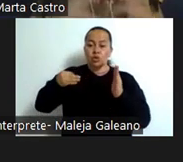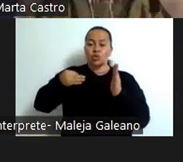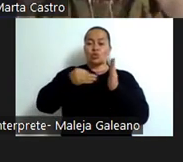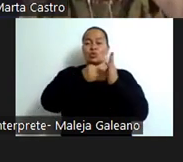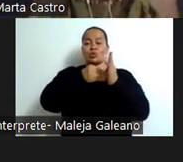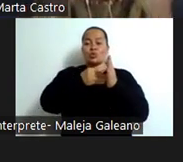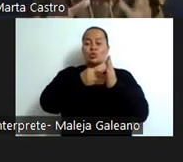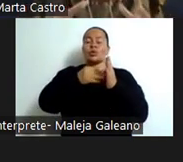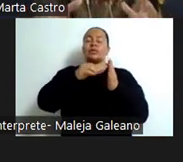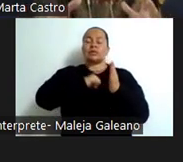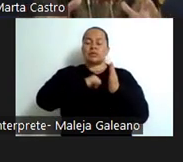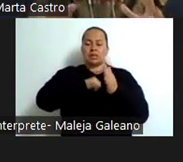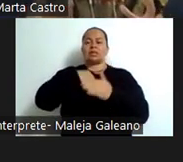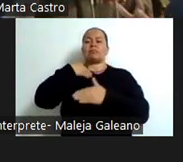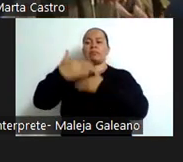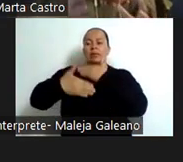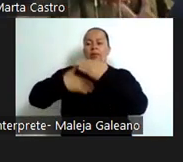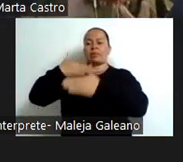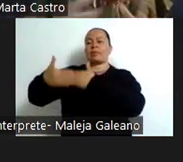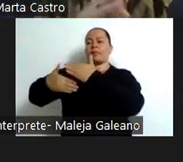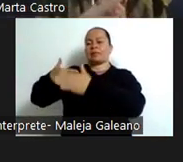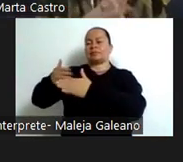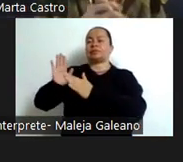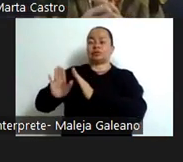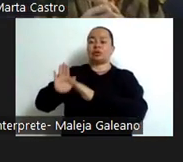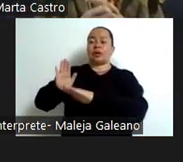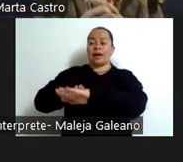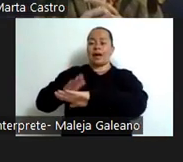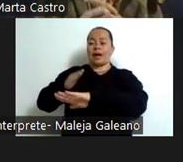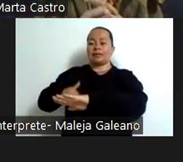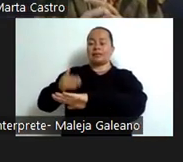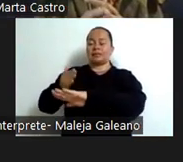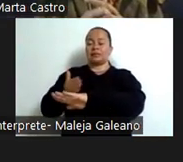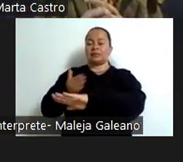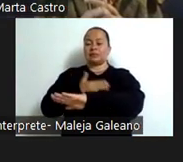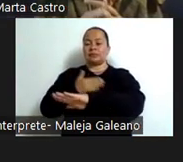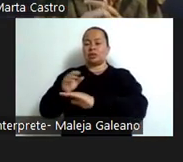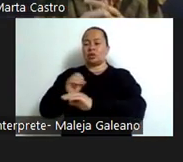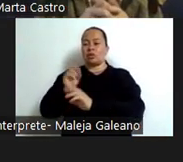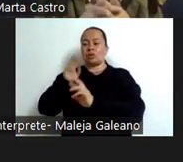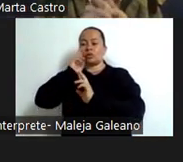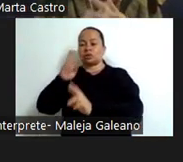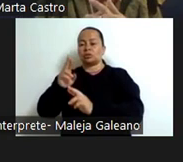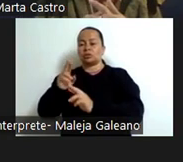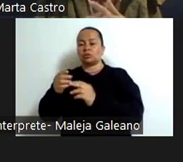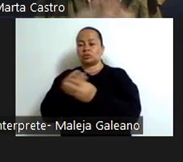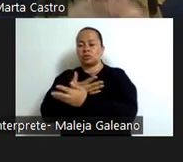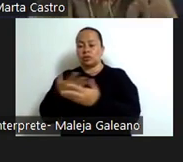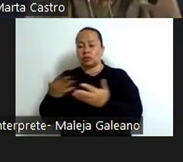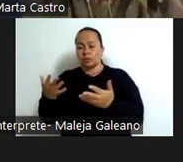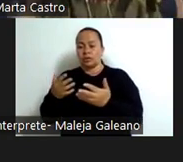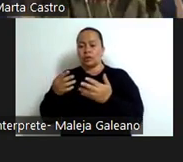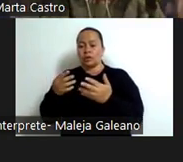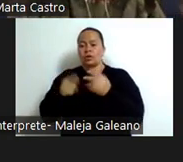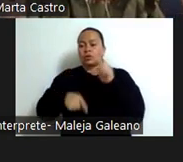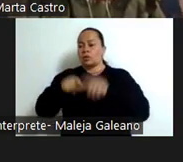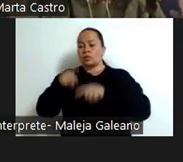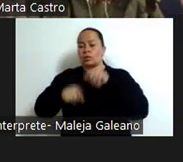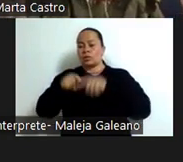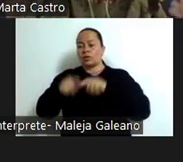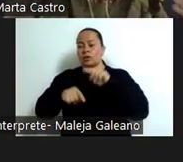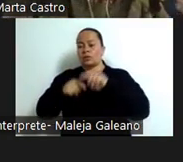efectos para las partes y en efectos para el niño al que se le recono el derecho al cuidado pero todavía no podemos hablar de una regla